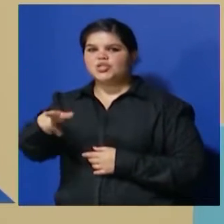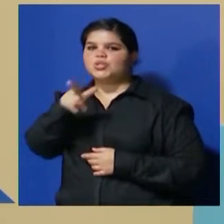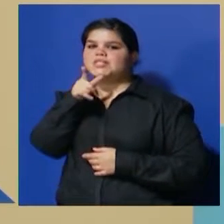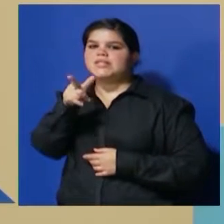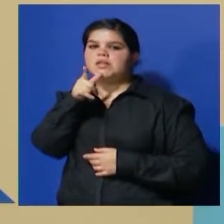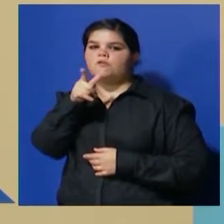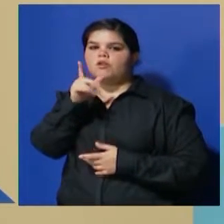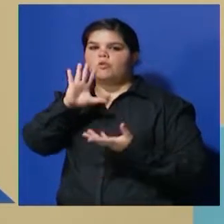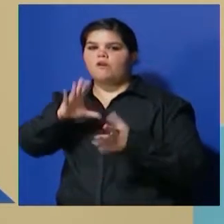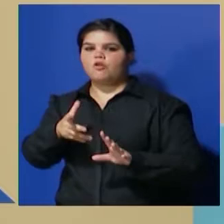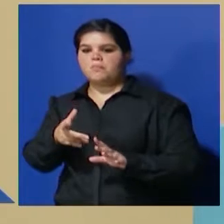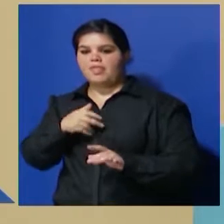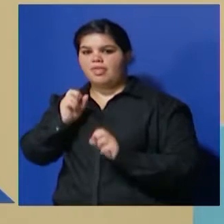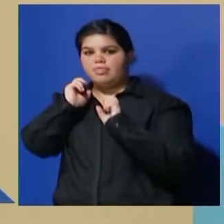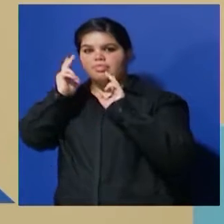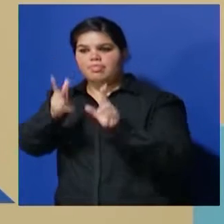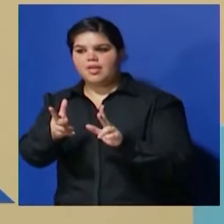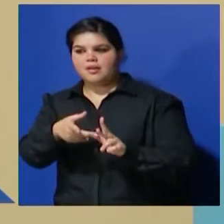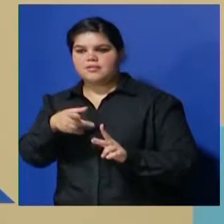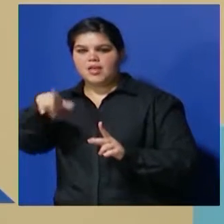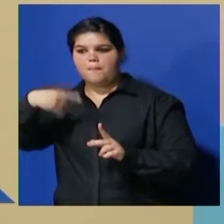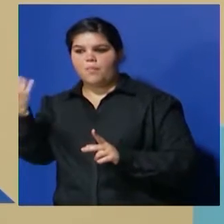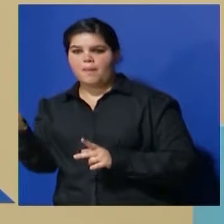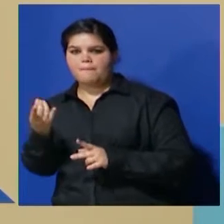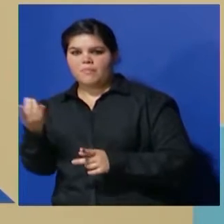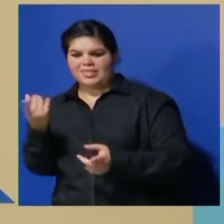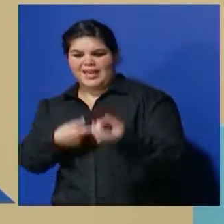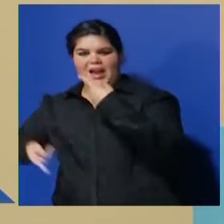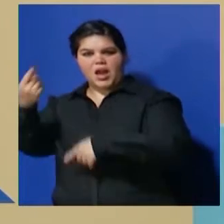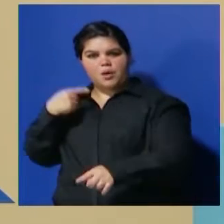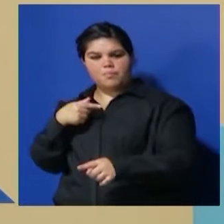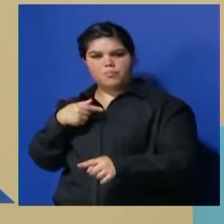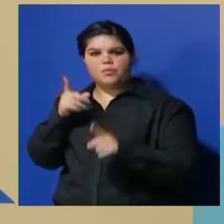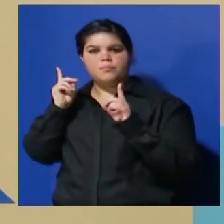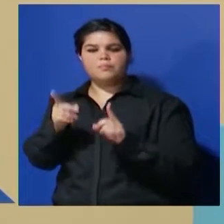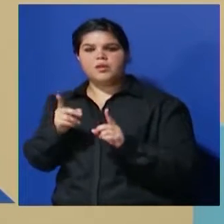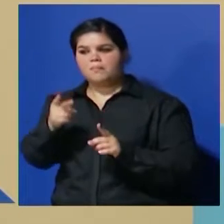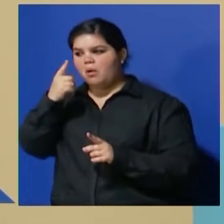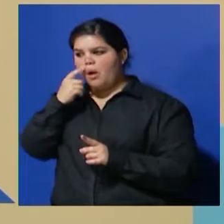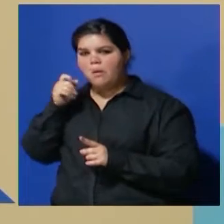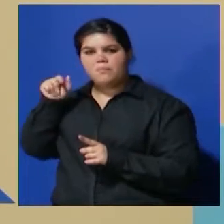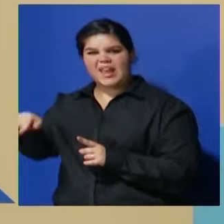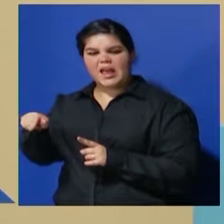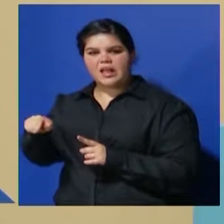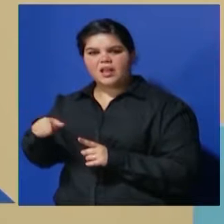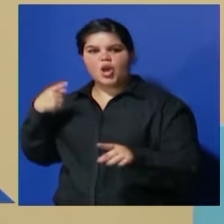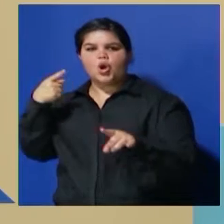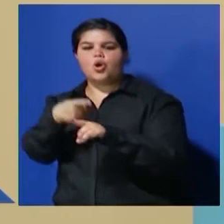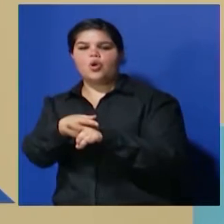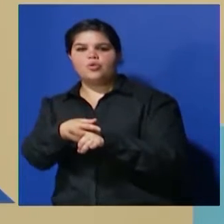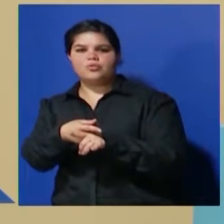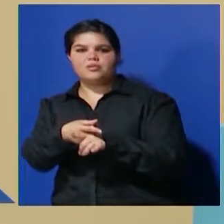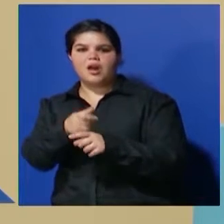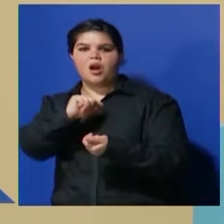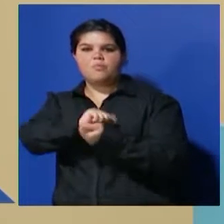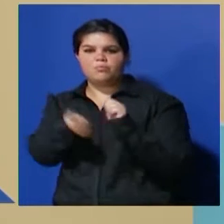borrar con el codo, porque un juez que tiene fallos que son homofóbicos, que son misóginos, no puede estar siendo propuesto por un